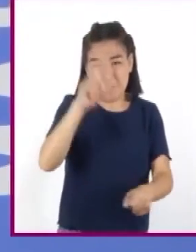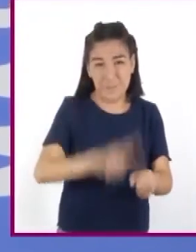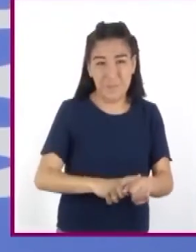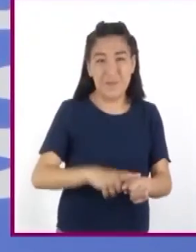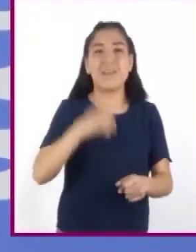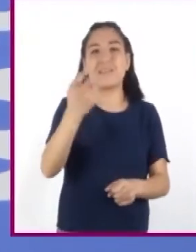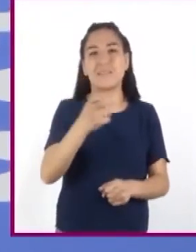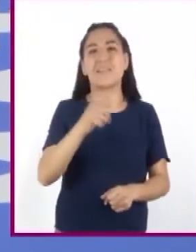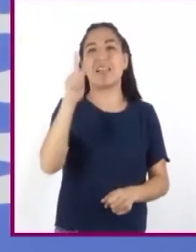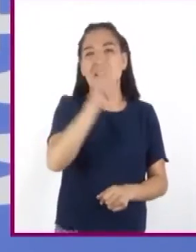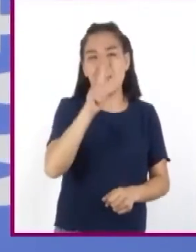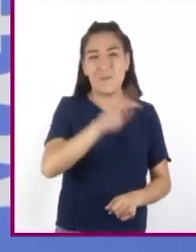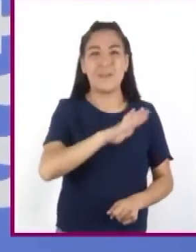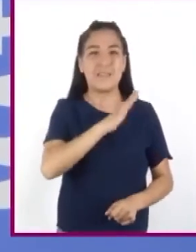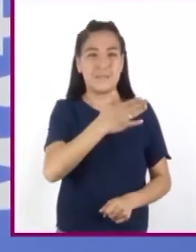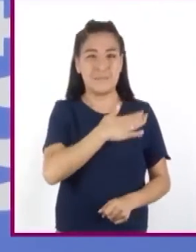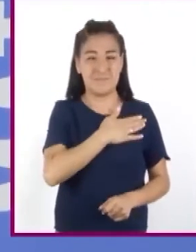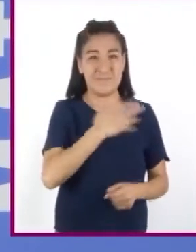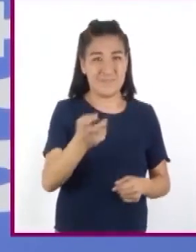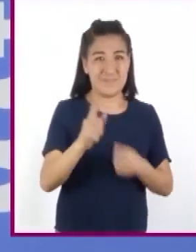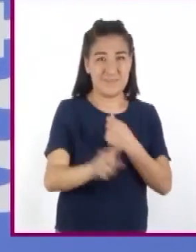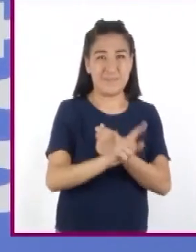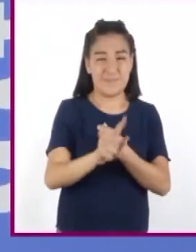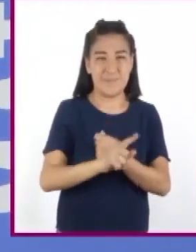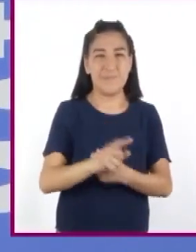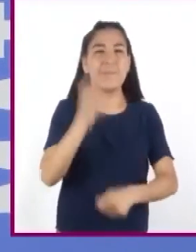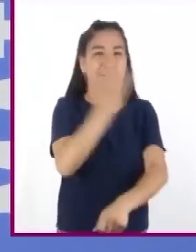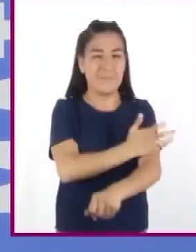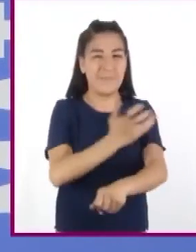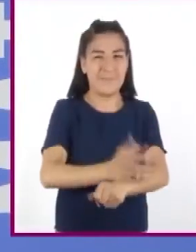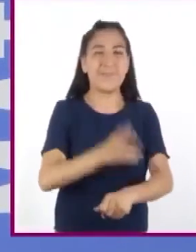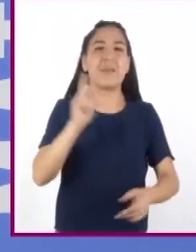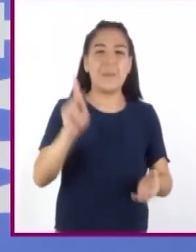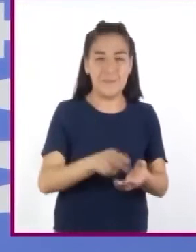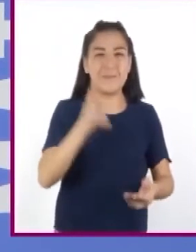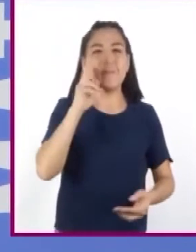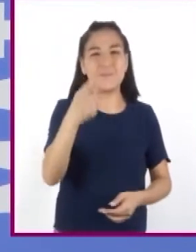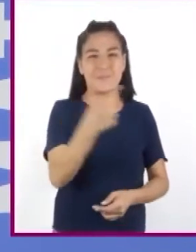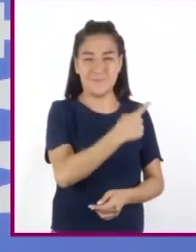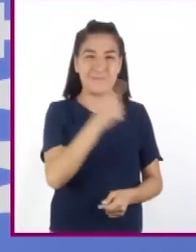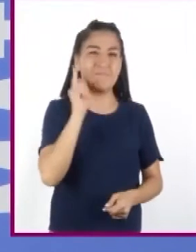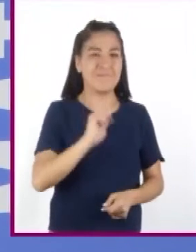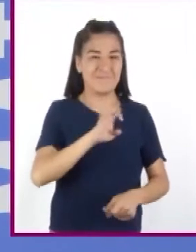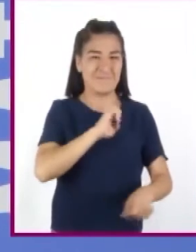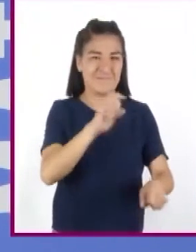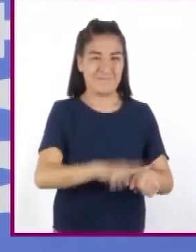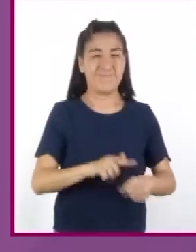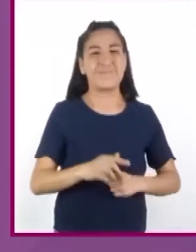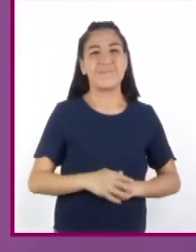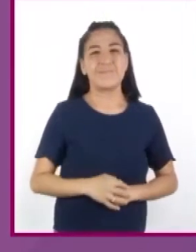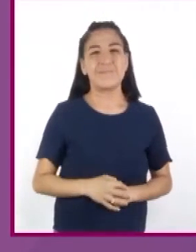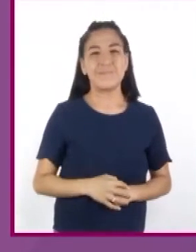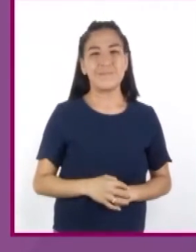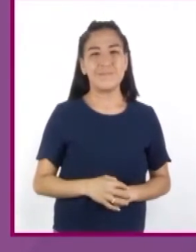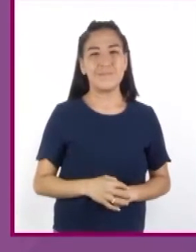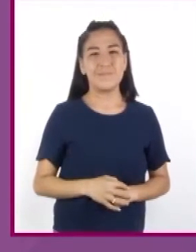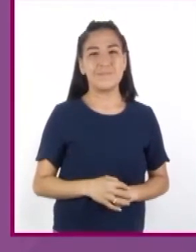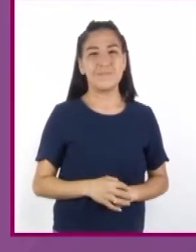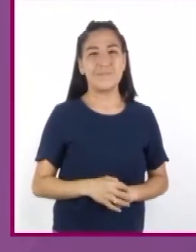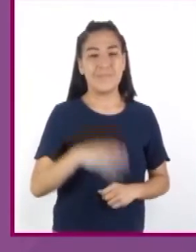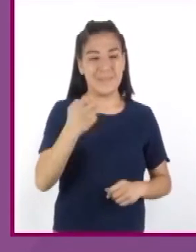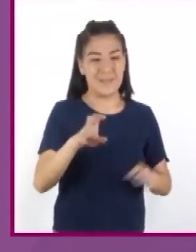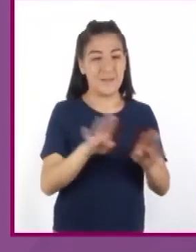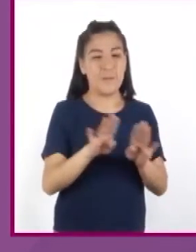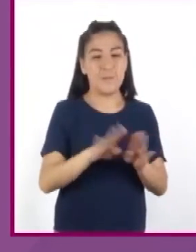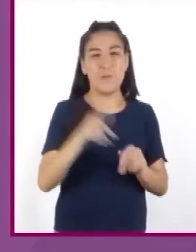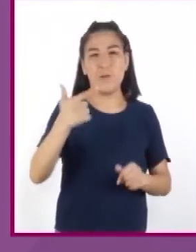lengua española todos estos hechos? Acompáñenme de nuevo con nuestra especialista. La